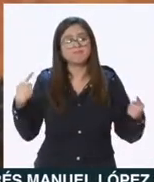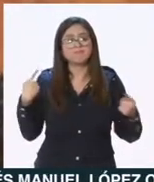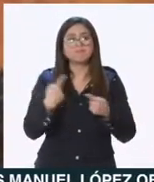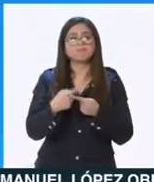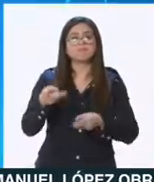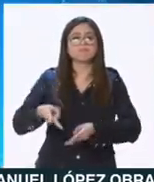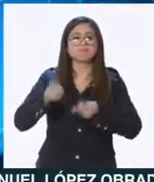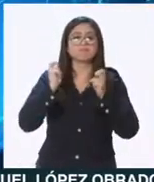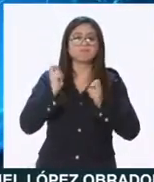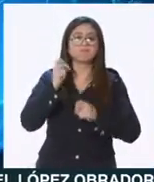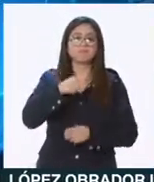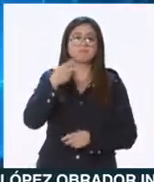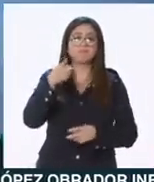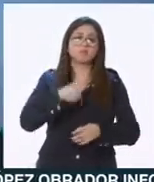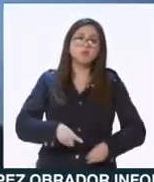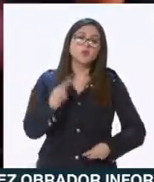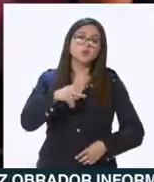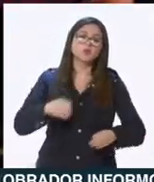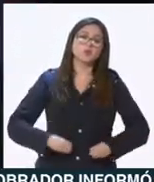criminal.